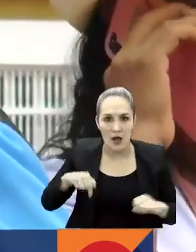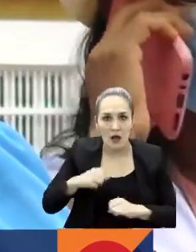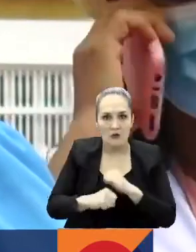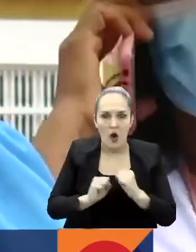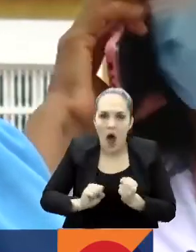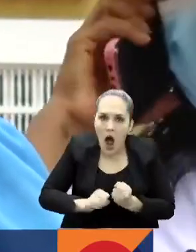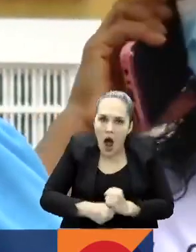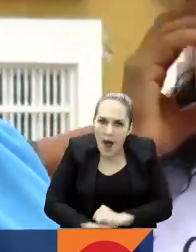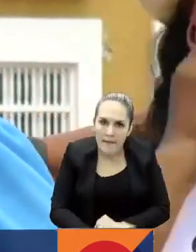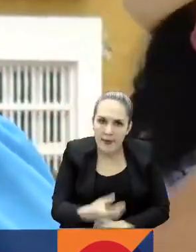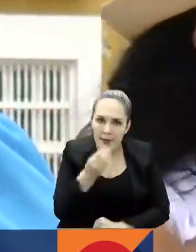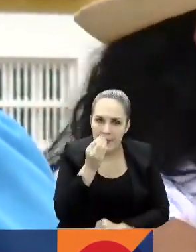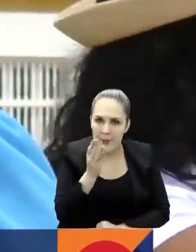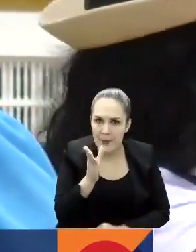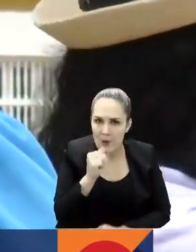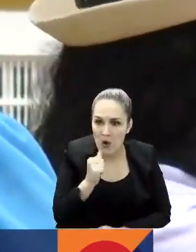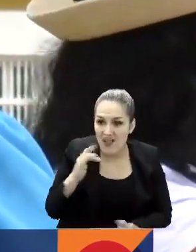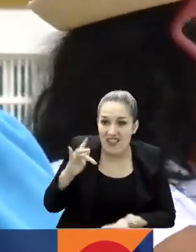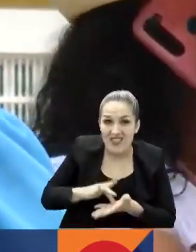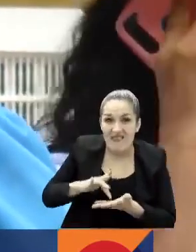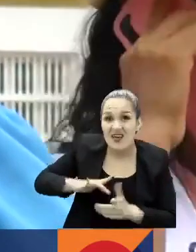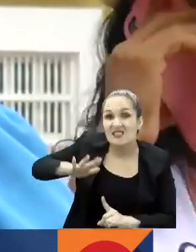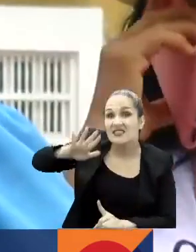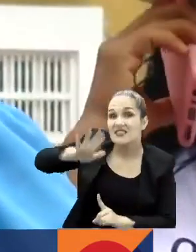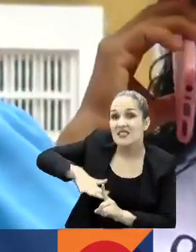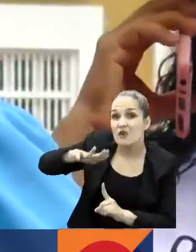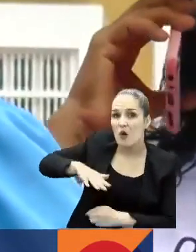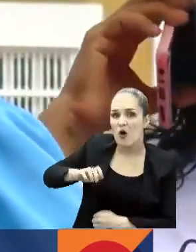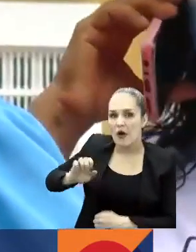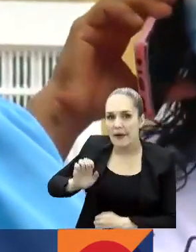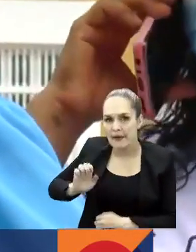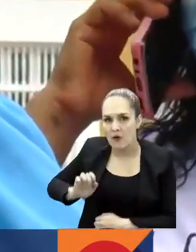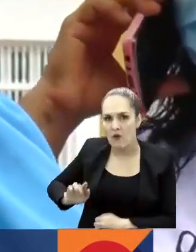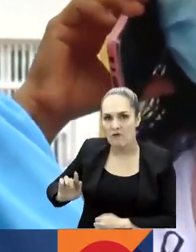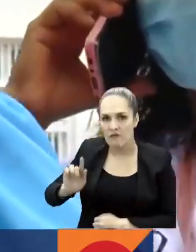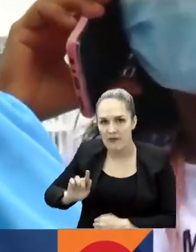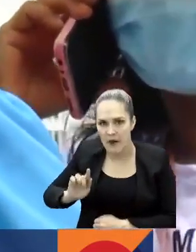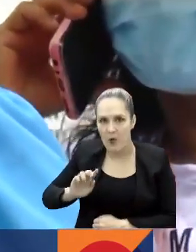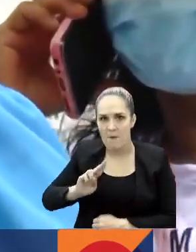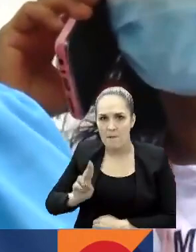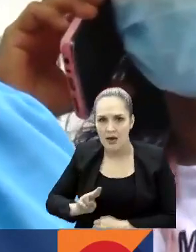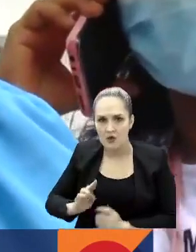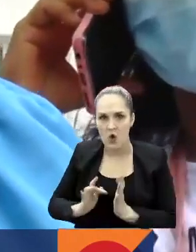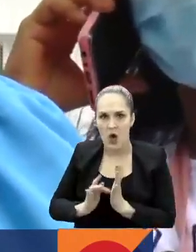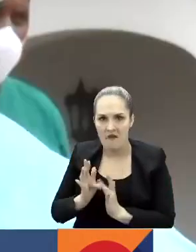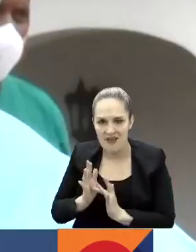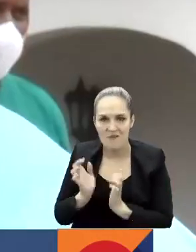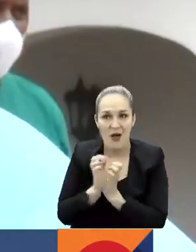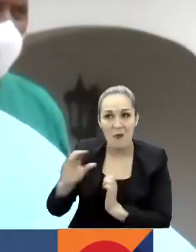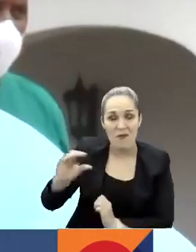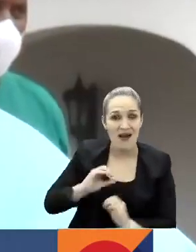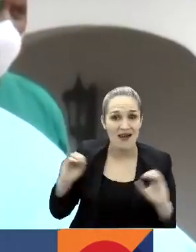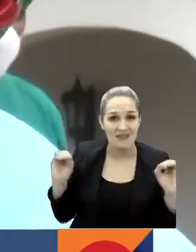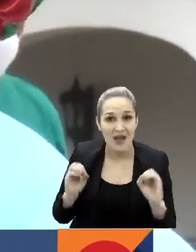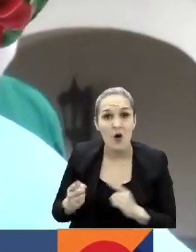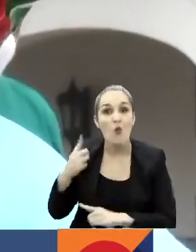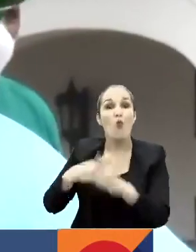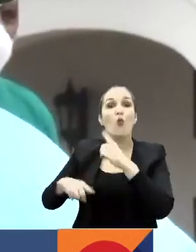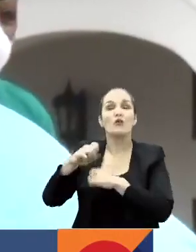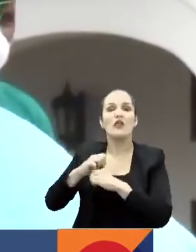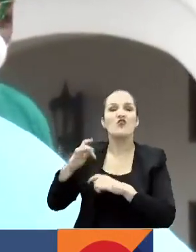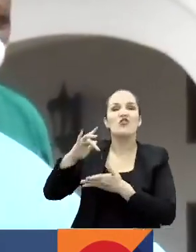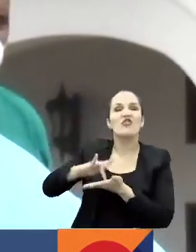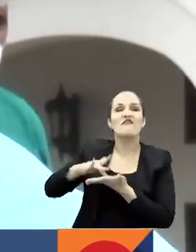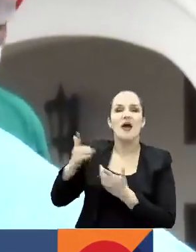nuestros hogares. Nos deben 5 meses de salario, nos deben primas de diciembre retroactivos. Tenemos deudas con cooperativas,